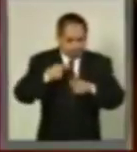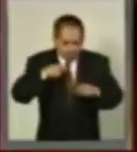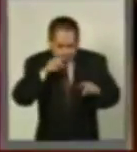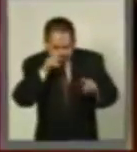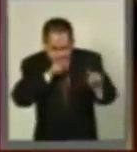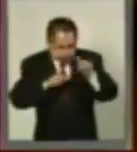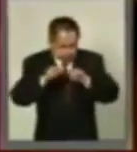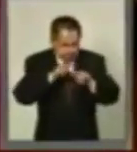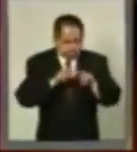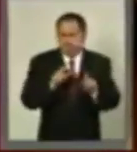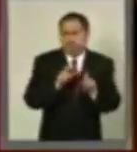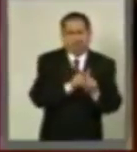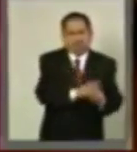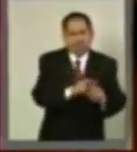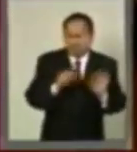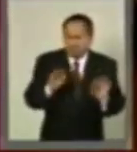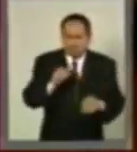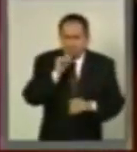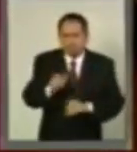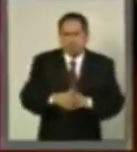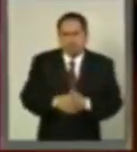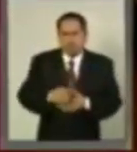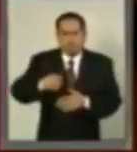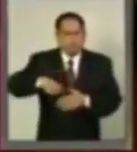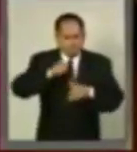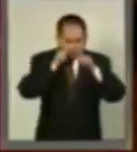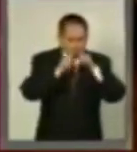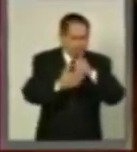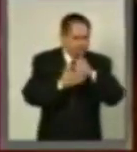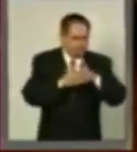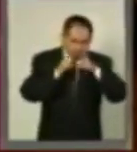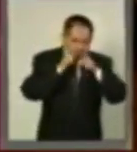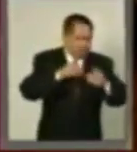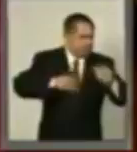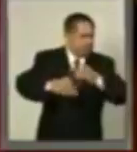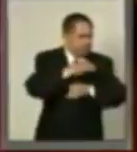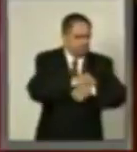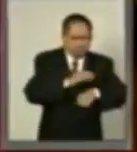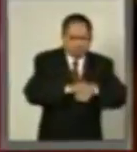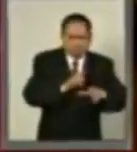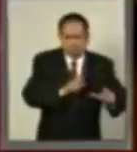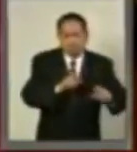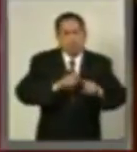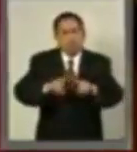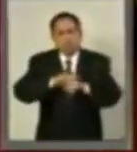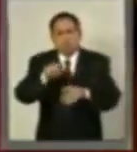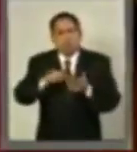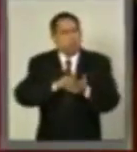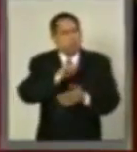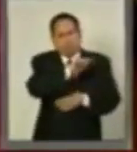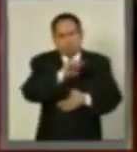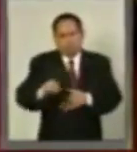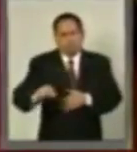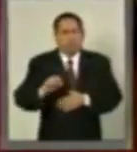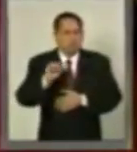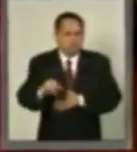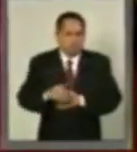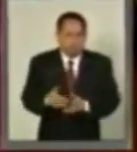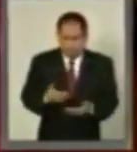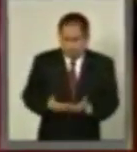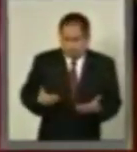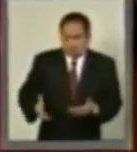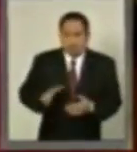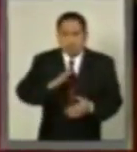su circunstancia. Hemos atendido a todos en diferentes regiones. Y hoy